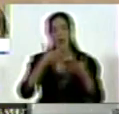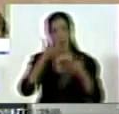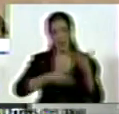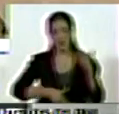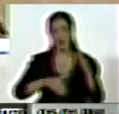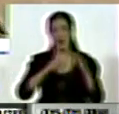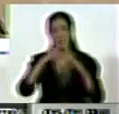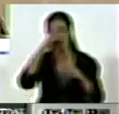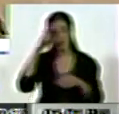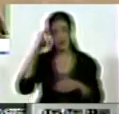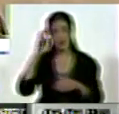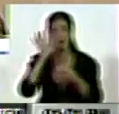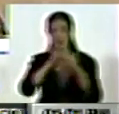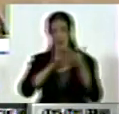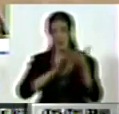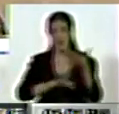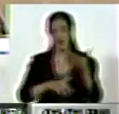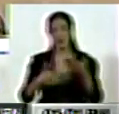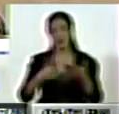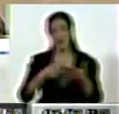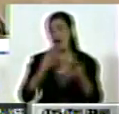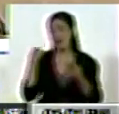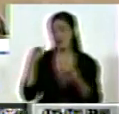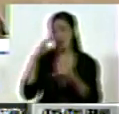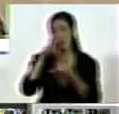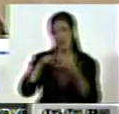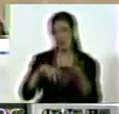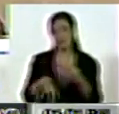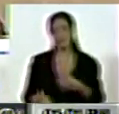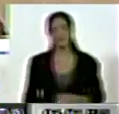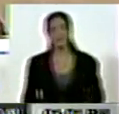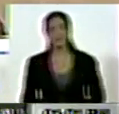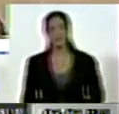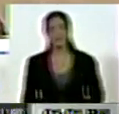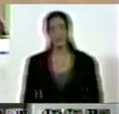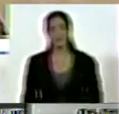un comunicado de la Cancillería que leí yo el día de ayer.